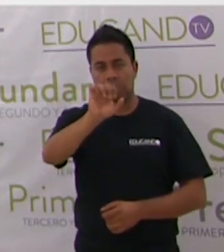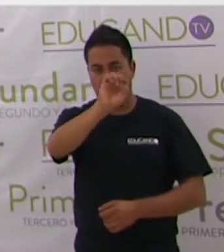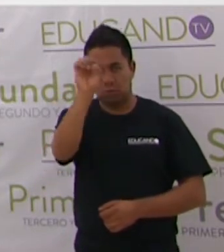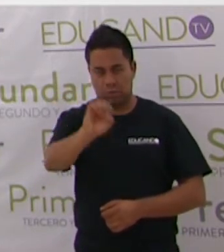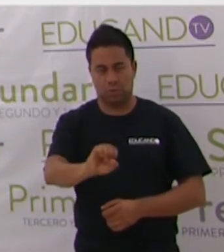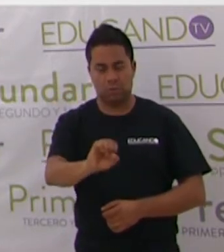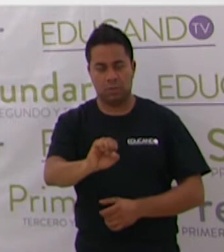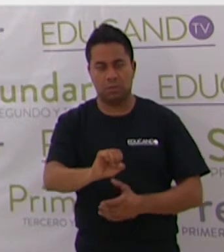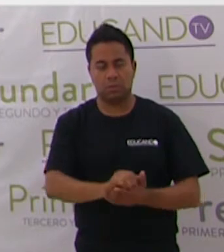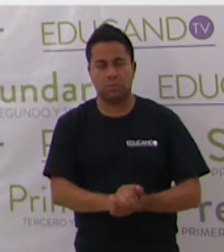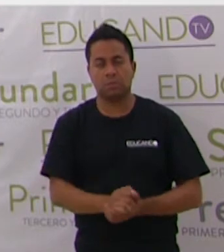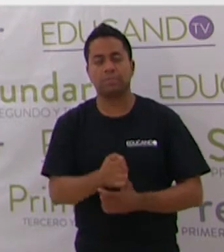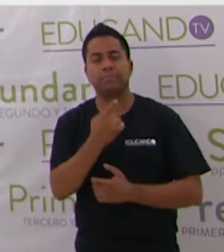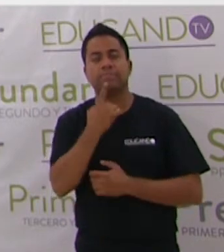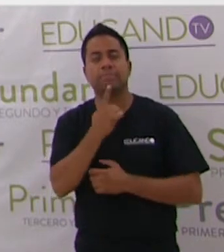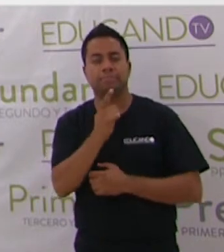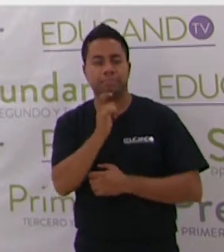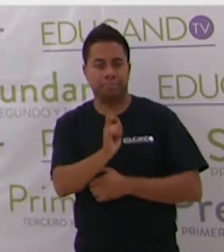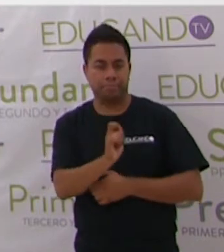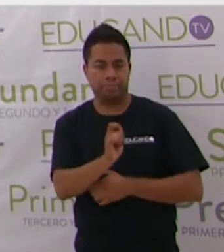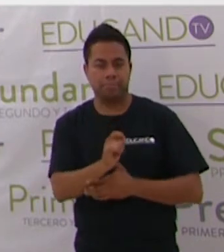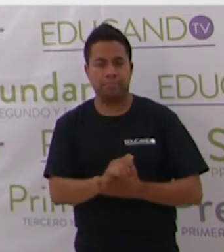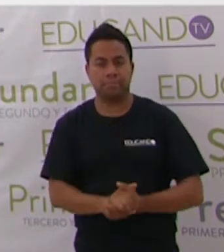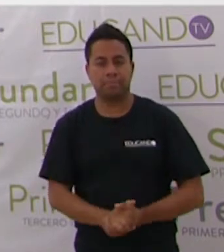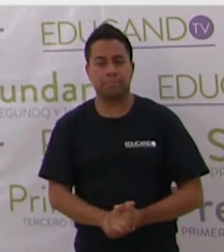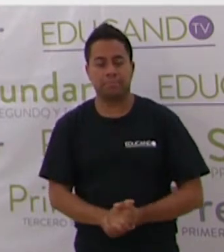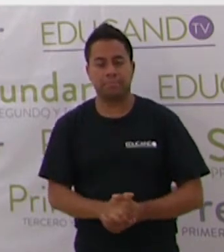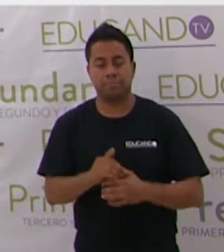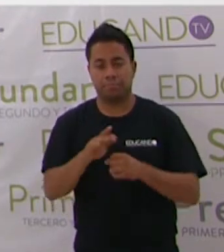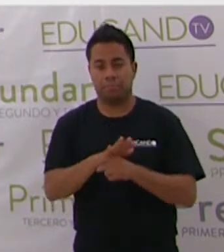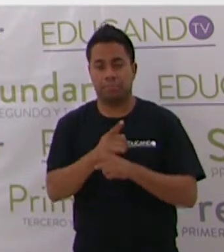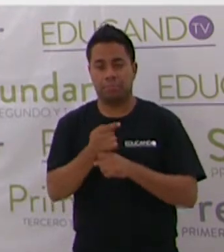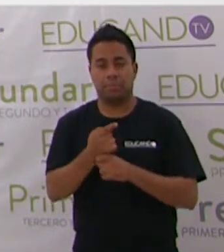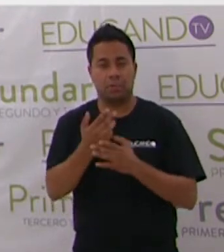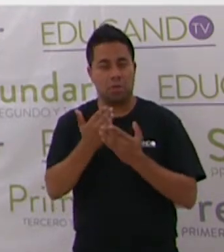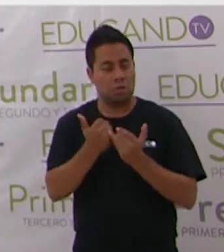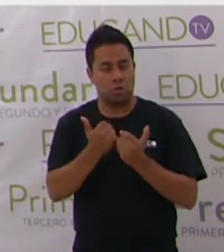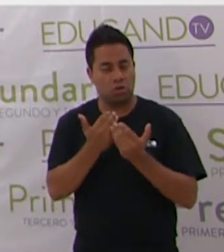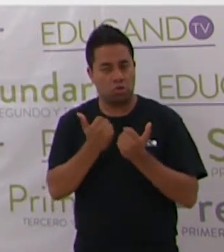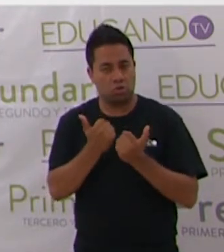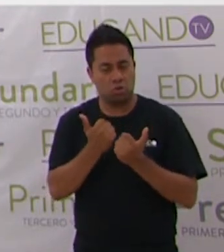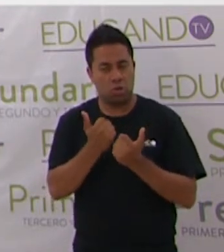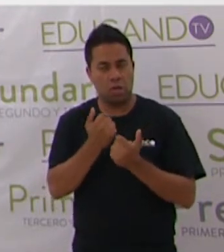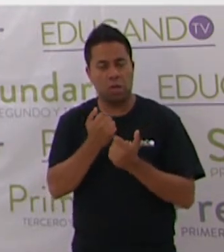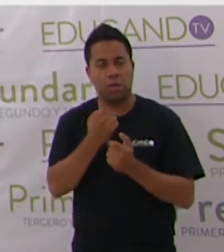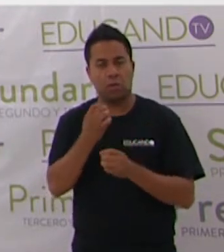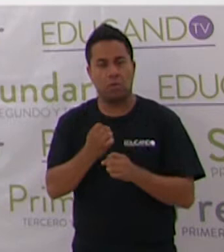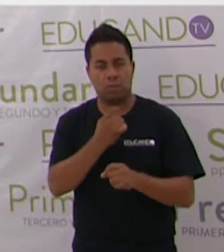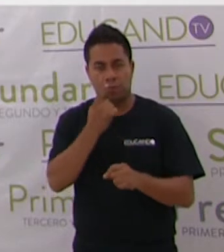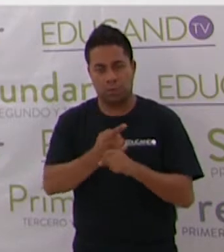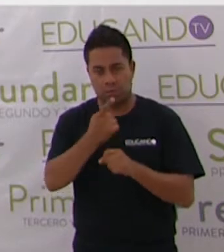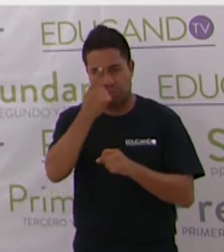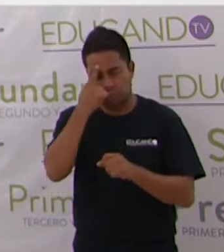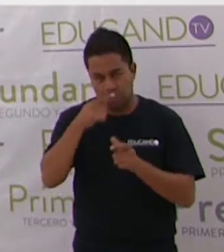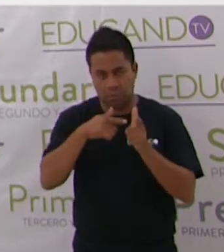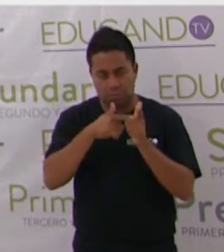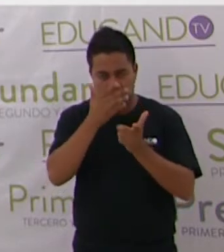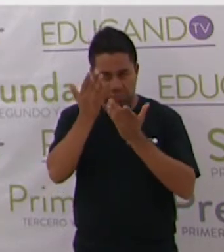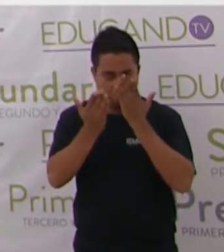25.36% resultó que es porque no tienen posibilidades para seguir